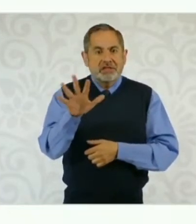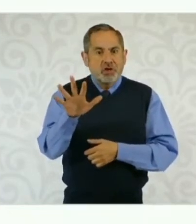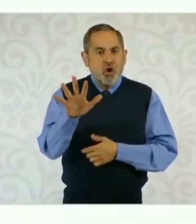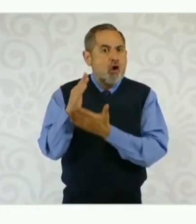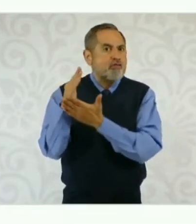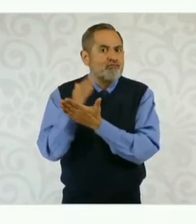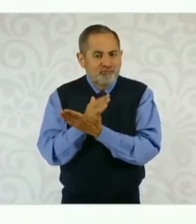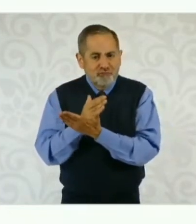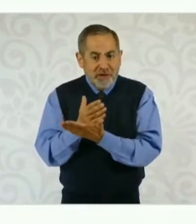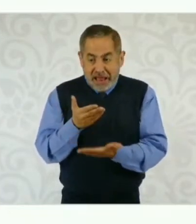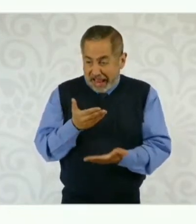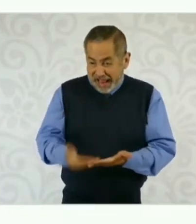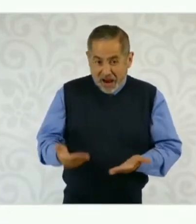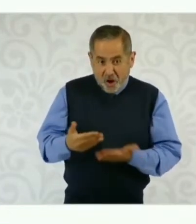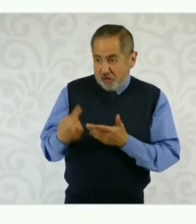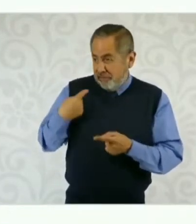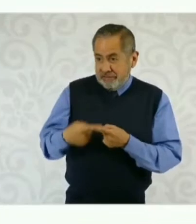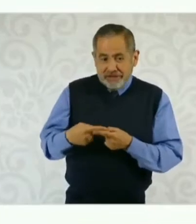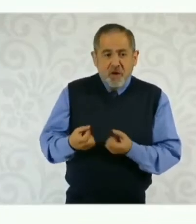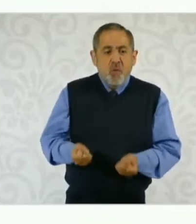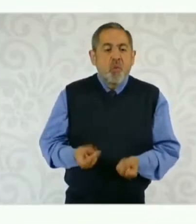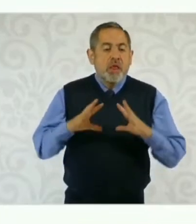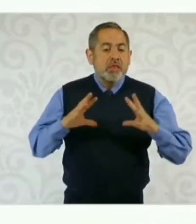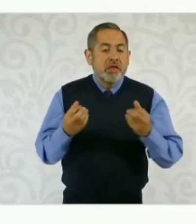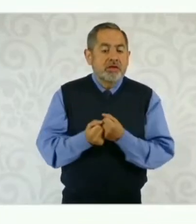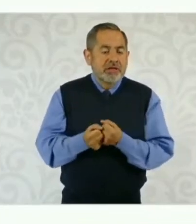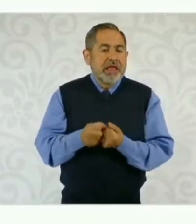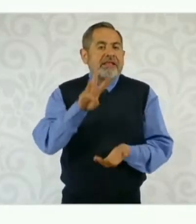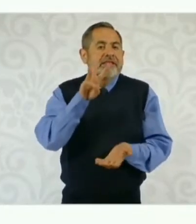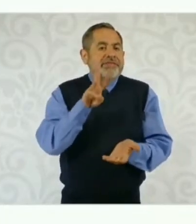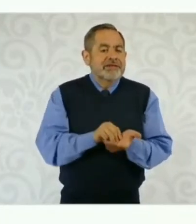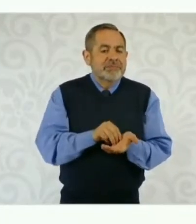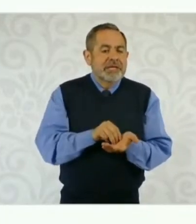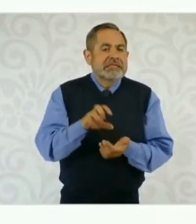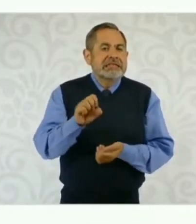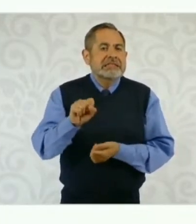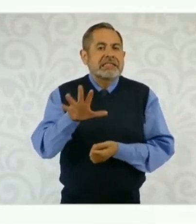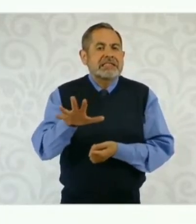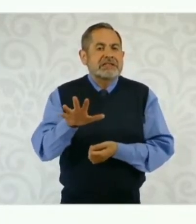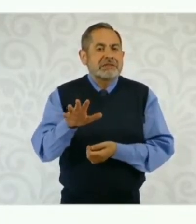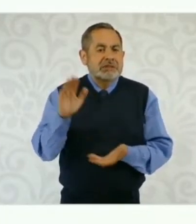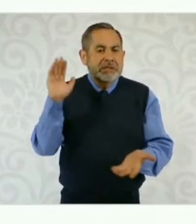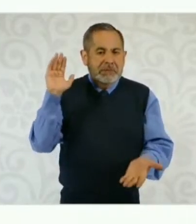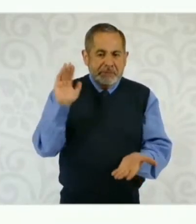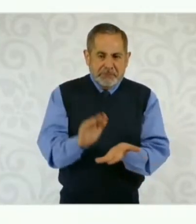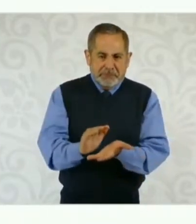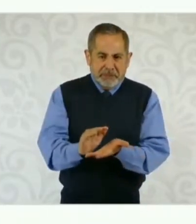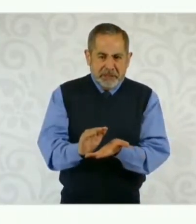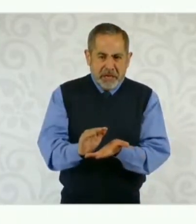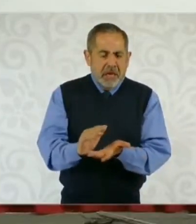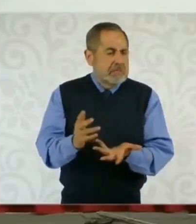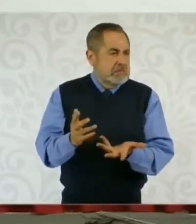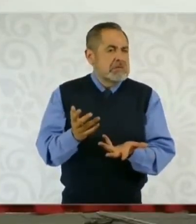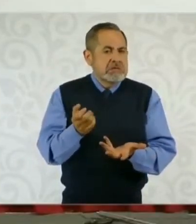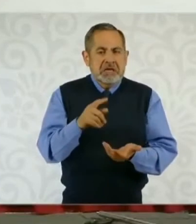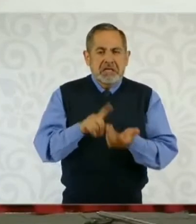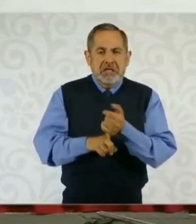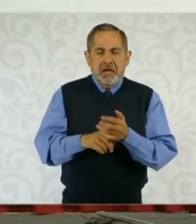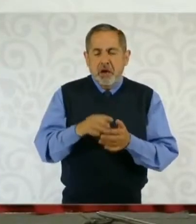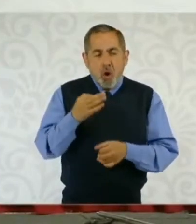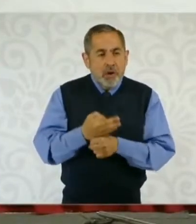15.145 casos y en la actualidad documentados tenemos 3.065 casos, es decir, casi